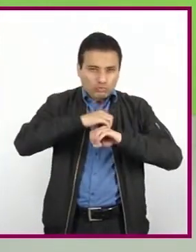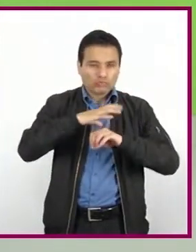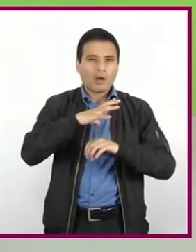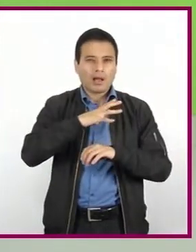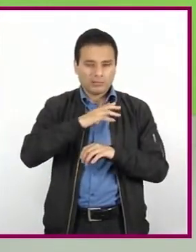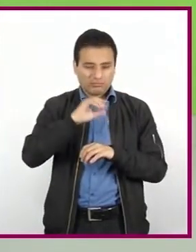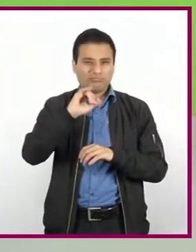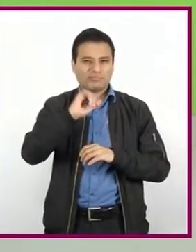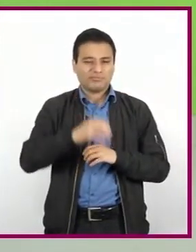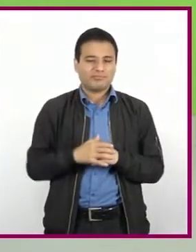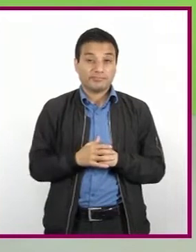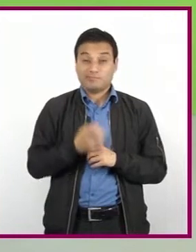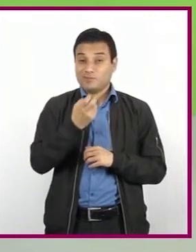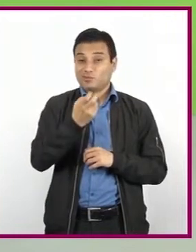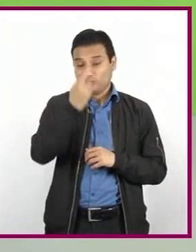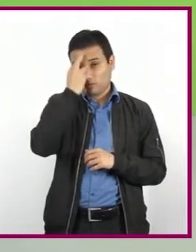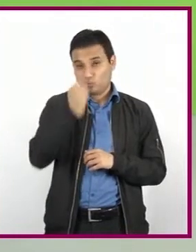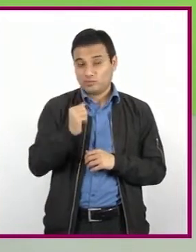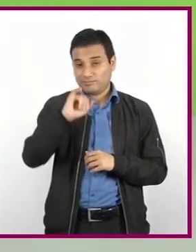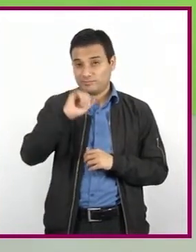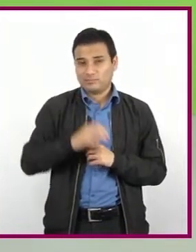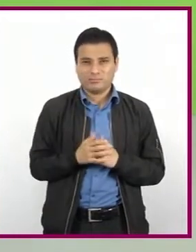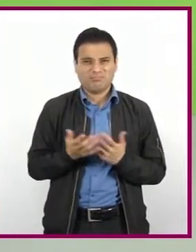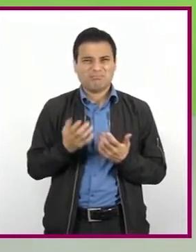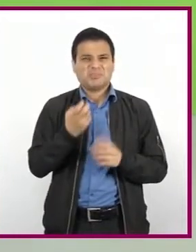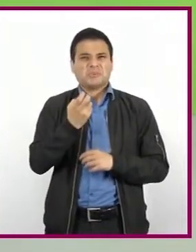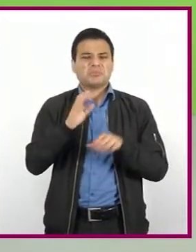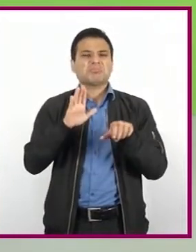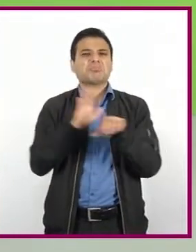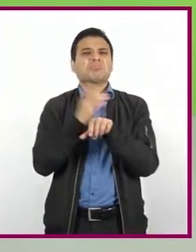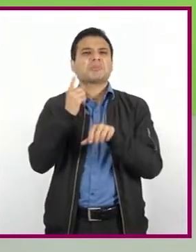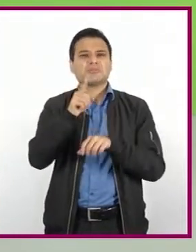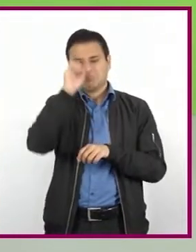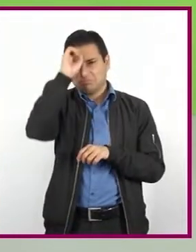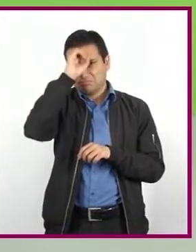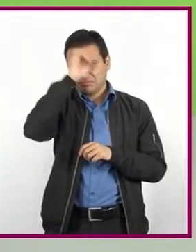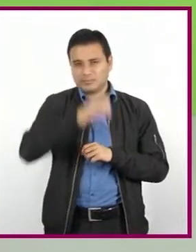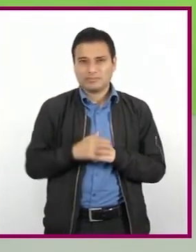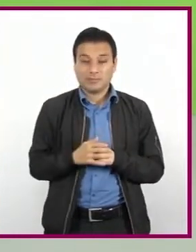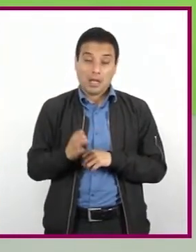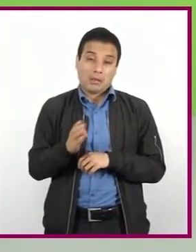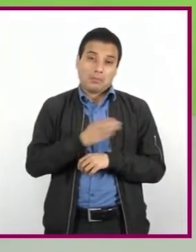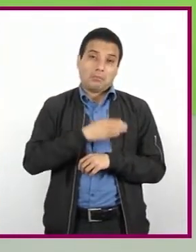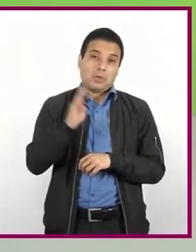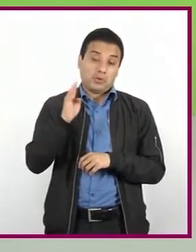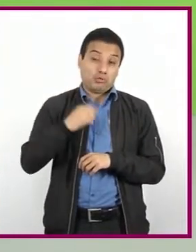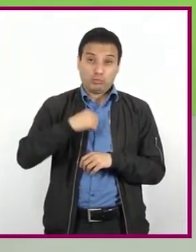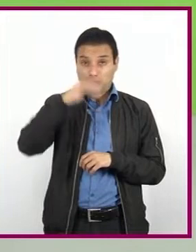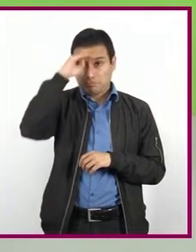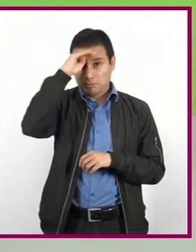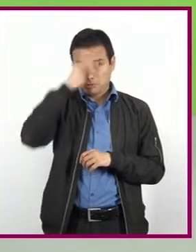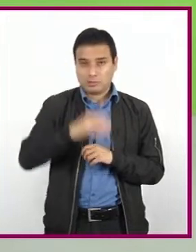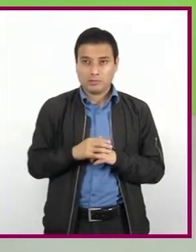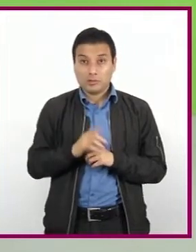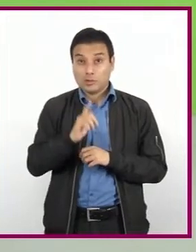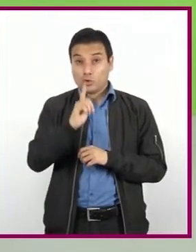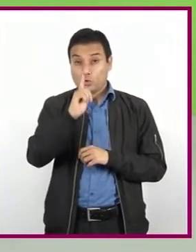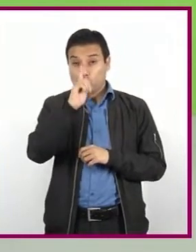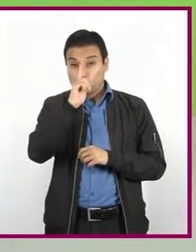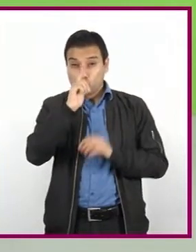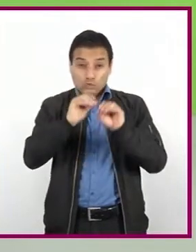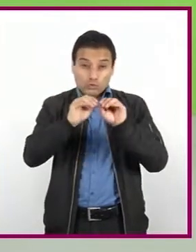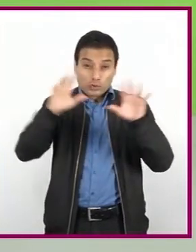razón, Leslie. ¿Por qué piensas que ocurre esto? Bueno, pienso que por las zonas más iluminadas pasa más